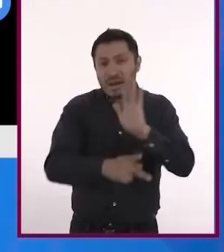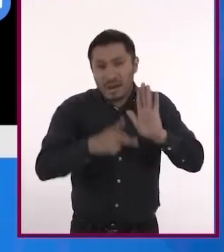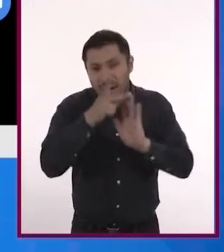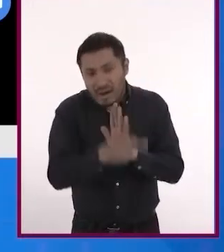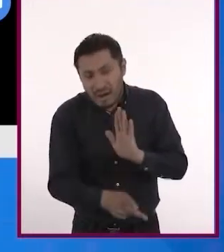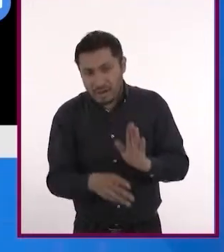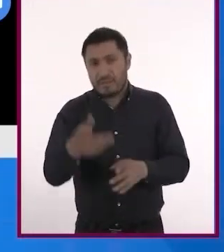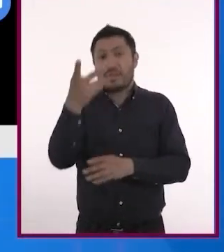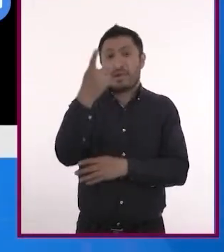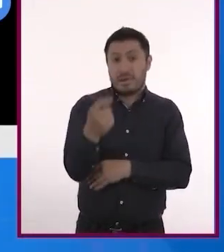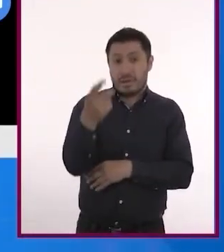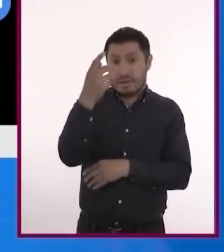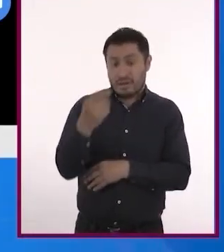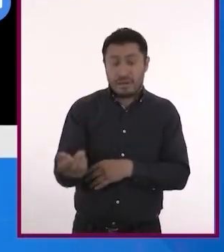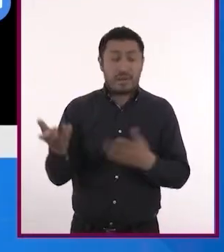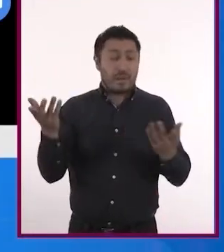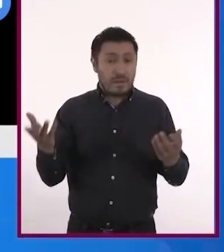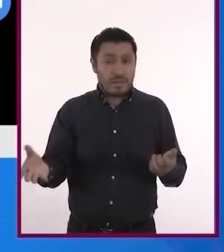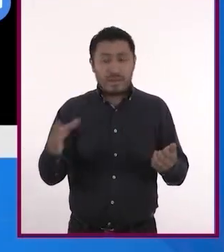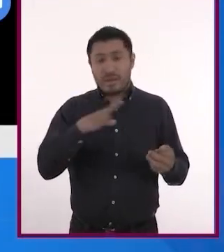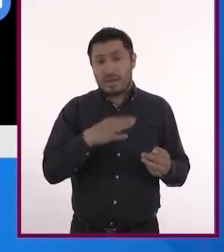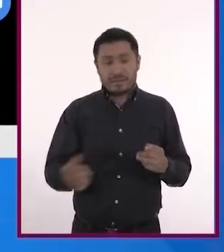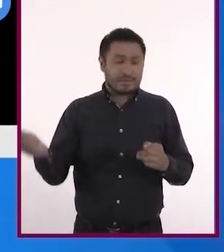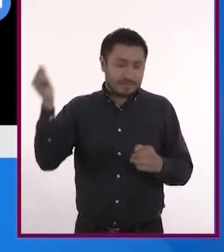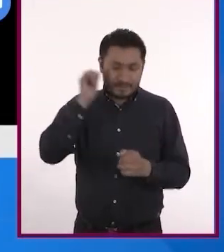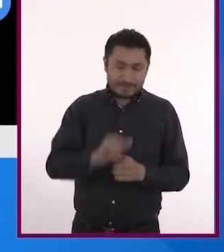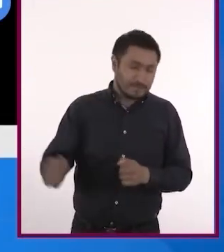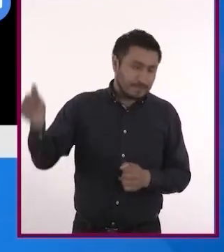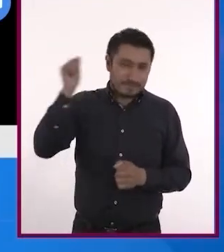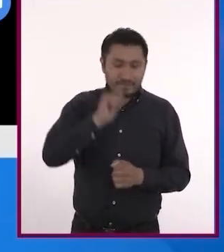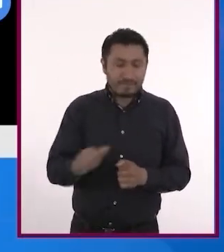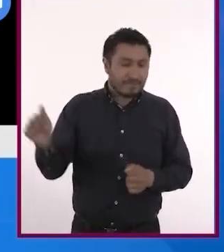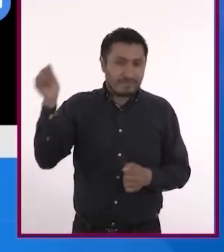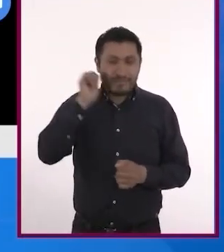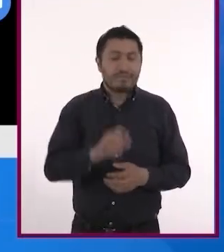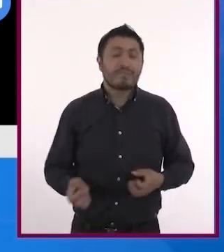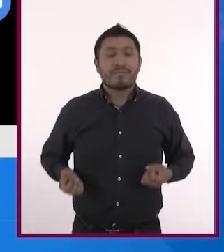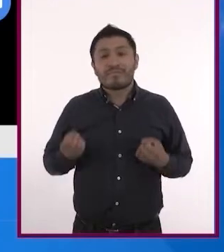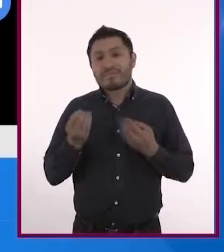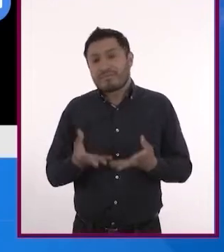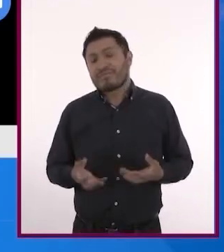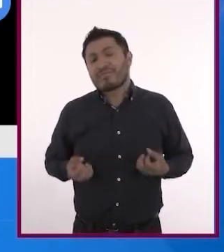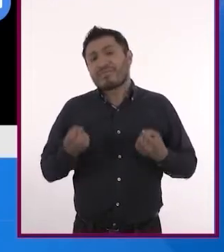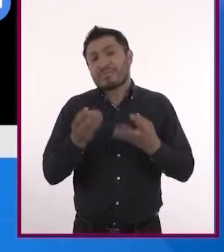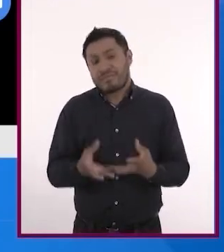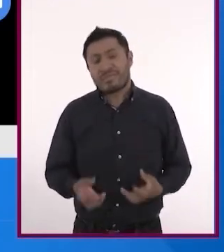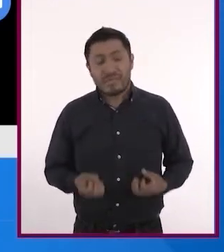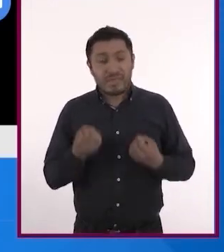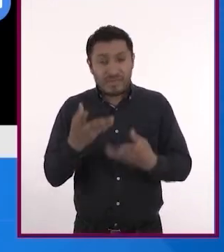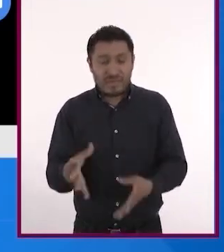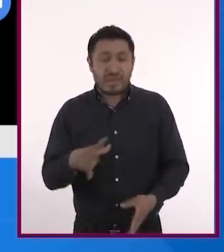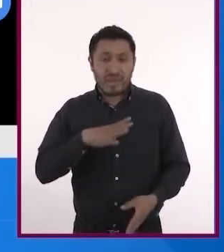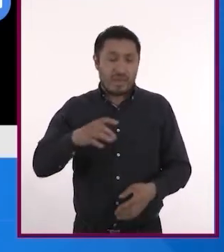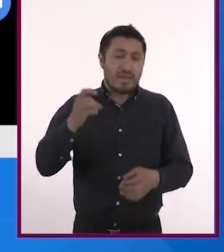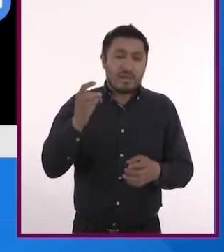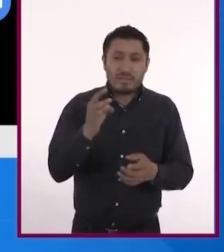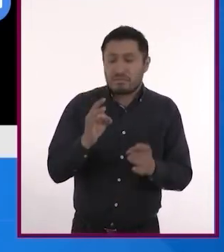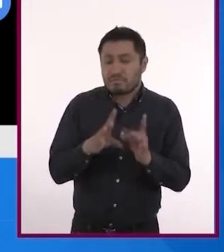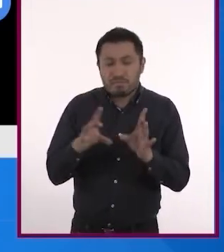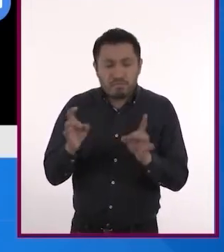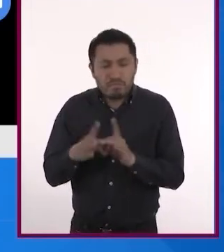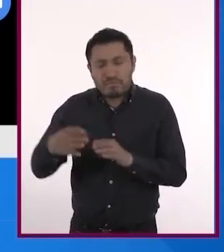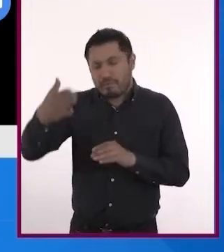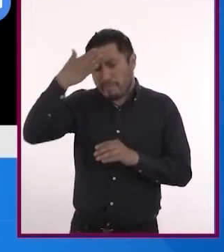de televisión que están todo el tiempo alimentando que ciertos padecimientos